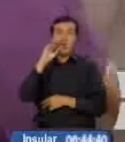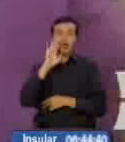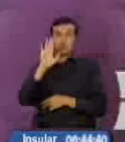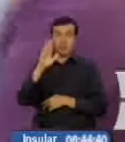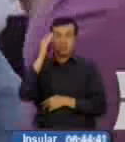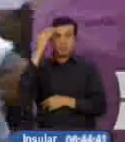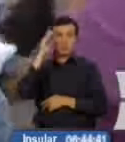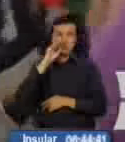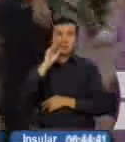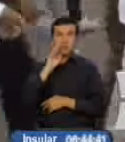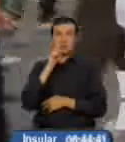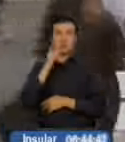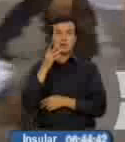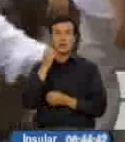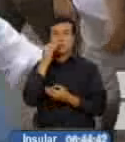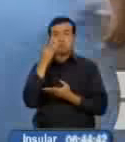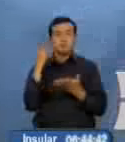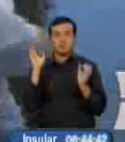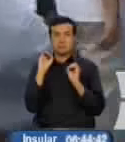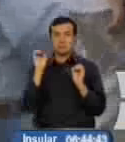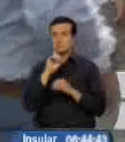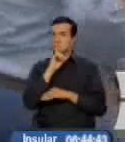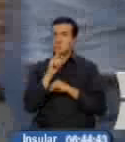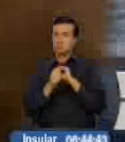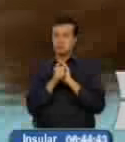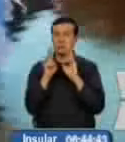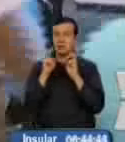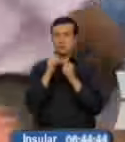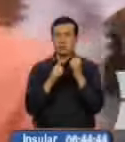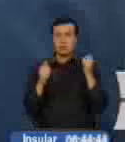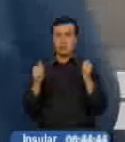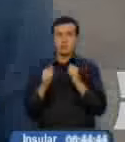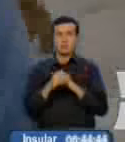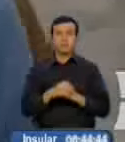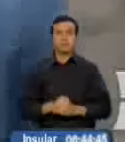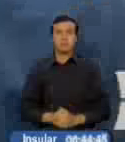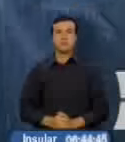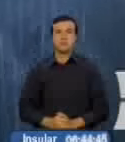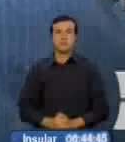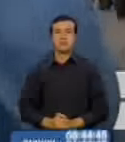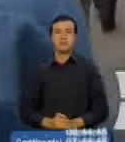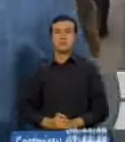este acto no quiso pronunciarse sobre el tema preelectoral.